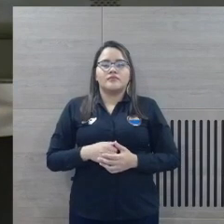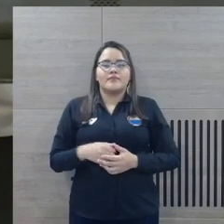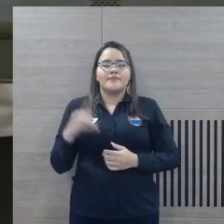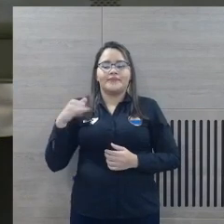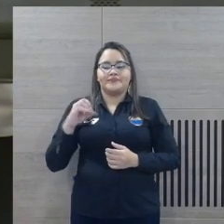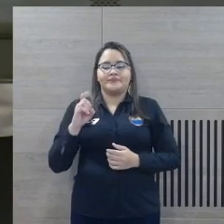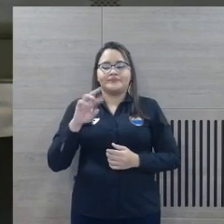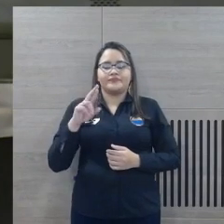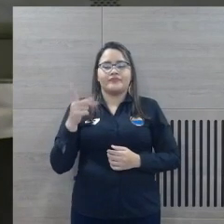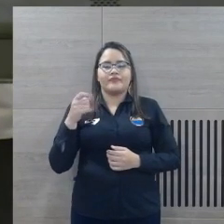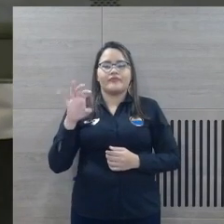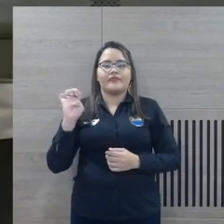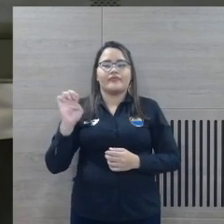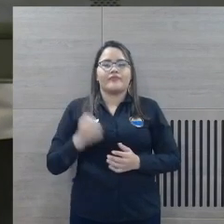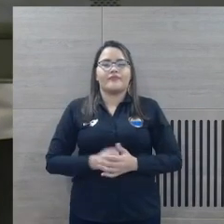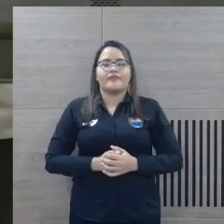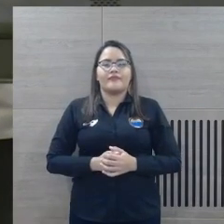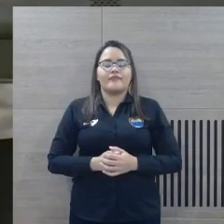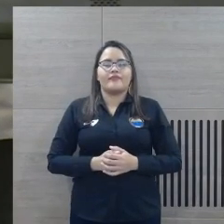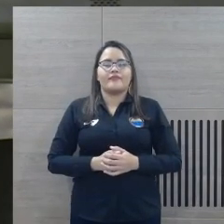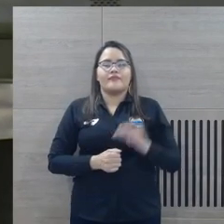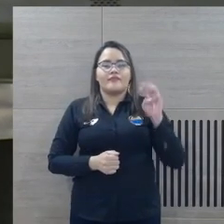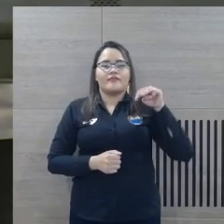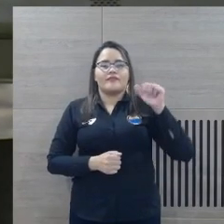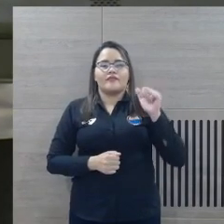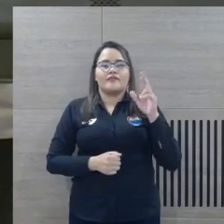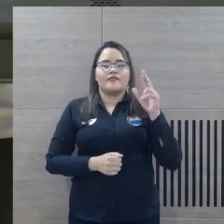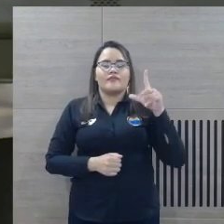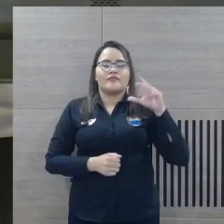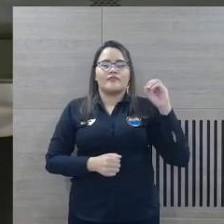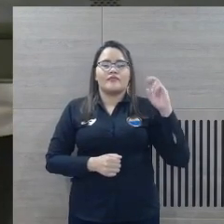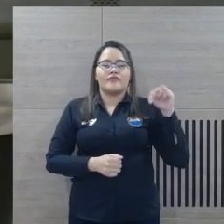Luis Andrades Beleño. Oscar Eduardo Araujo Rodríguez.